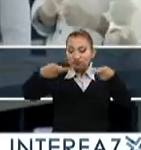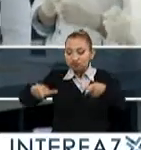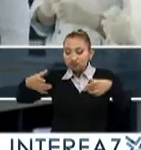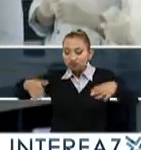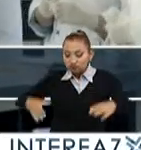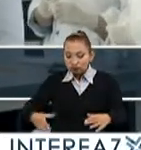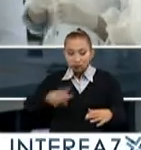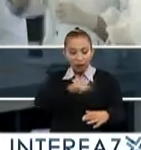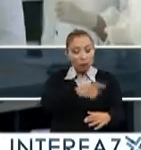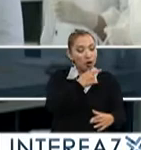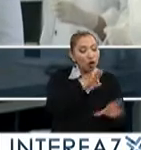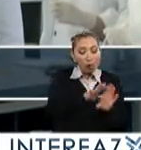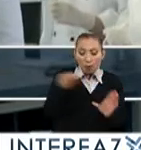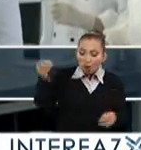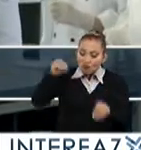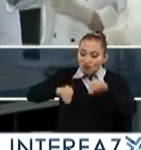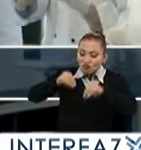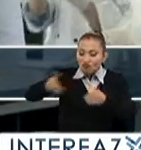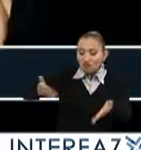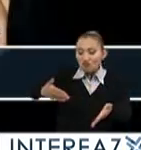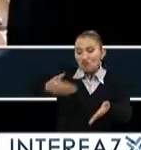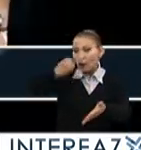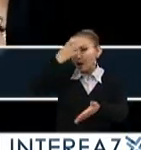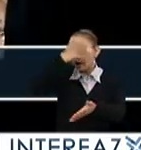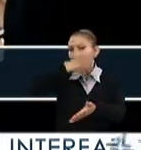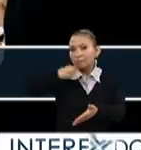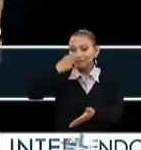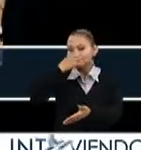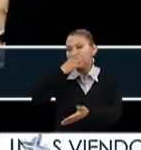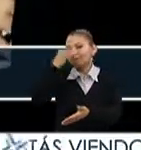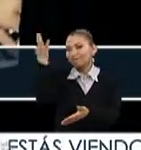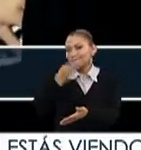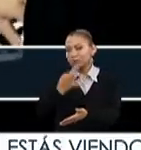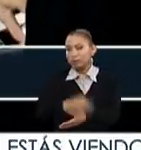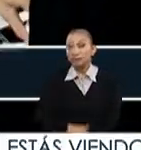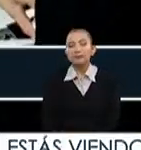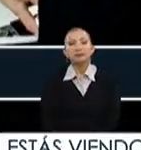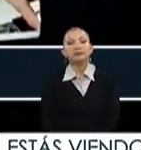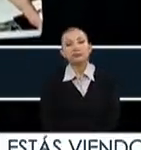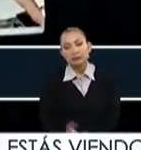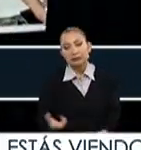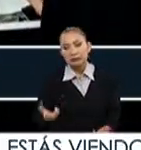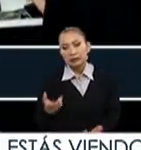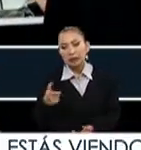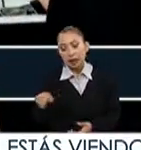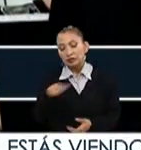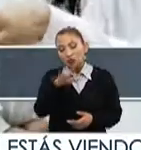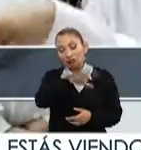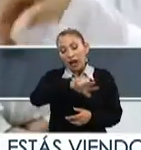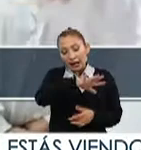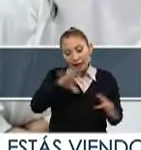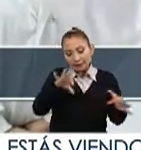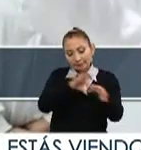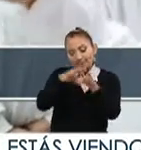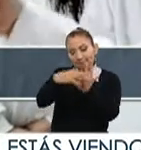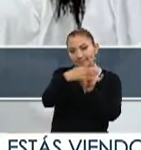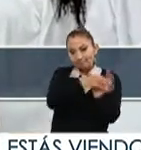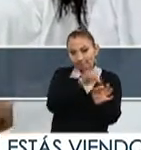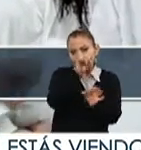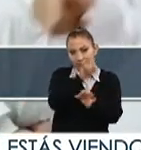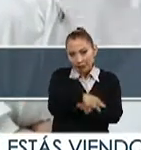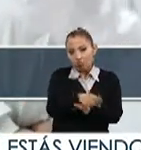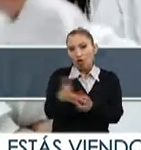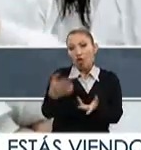la prescripción y otra cosa es cómo lo vas a hacer bonito y que se antoje, ¿no? Entonces, esas son las áreas fuertes en las